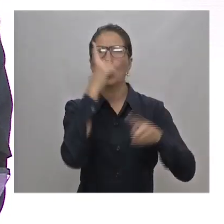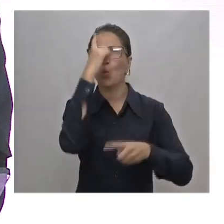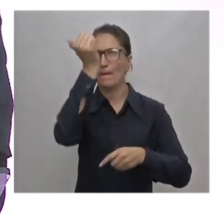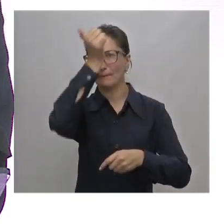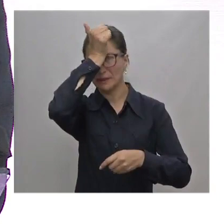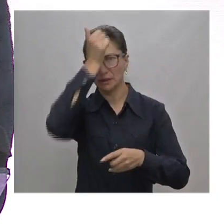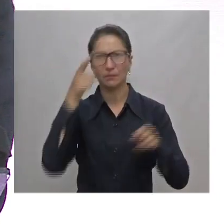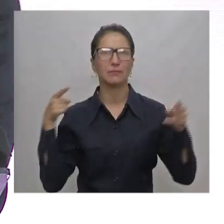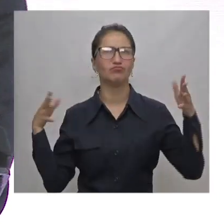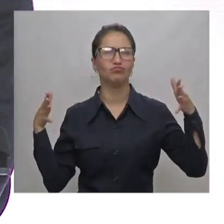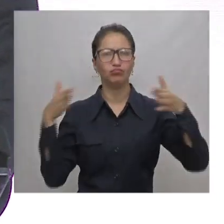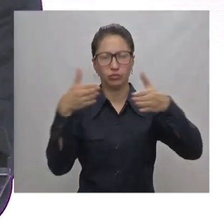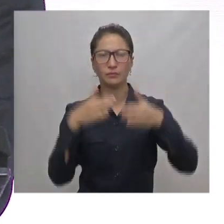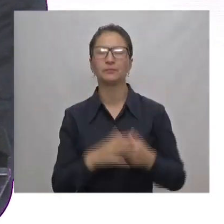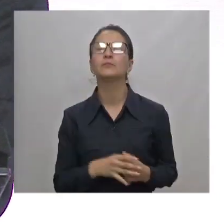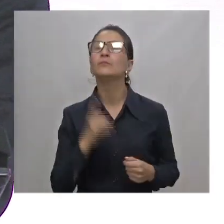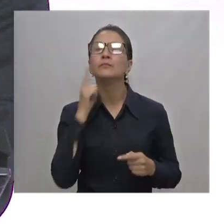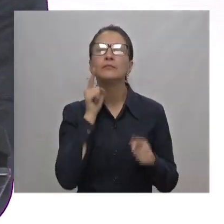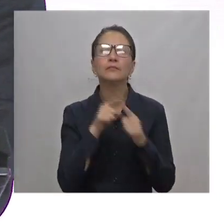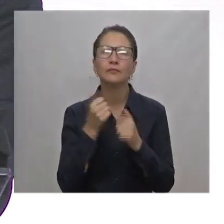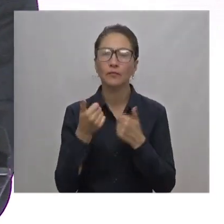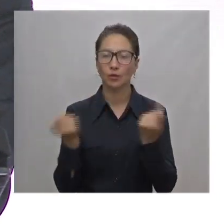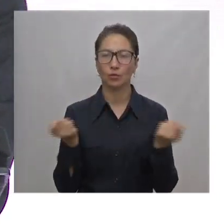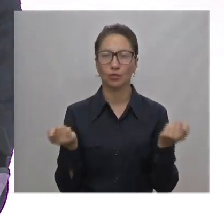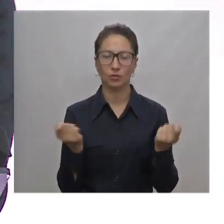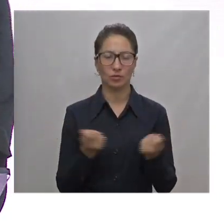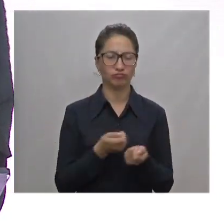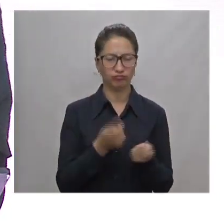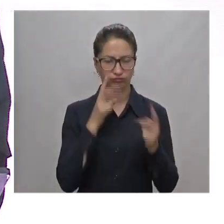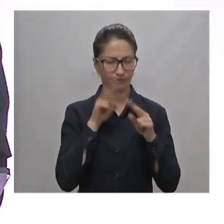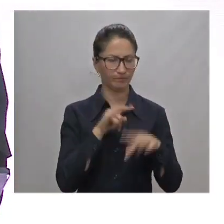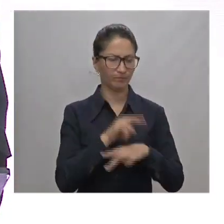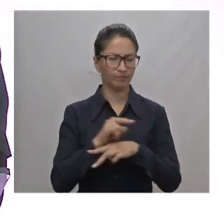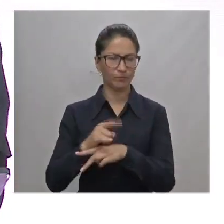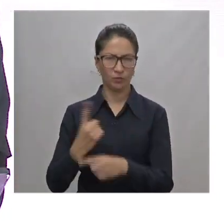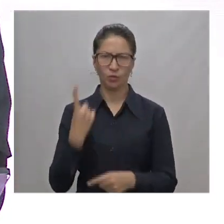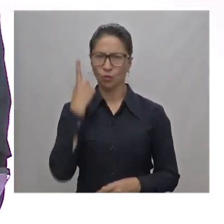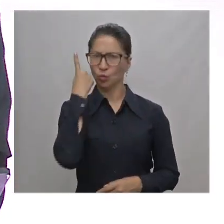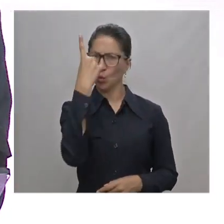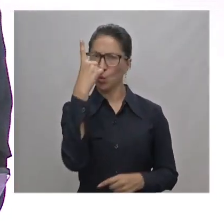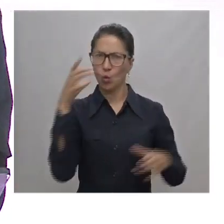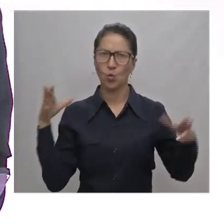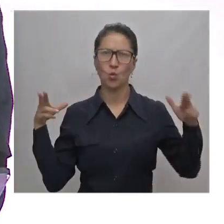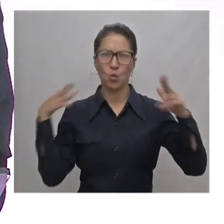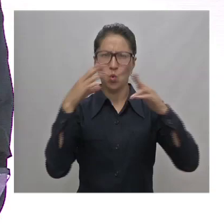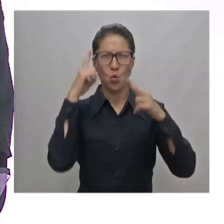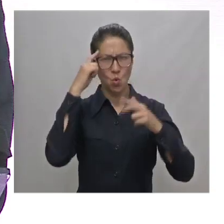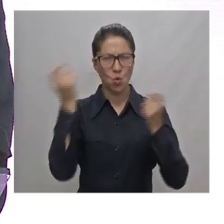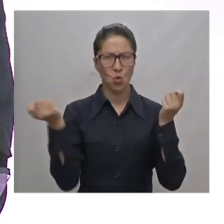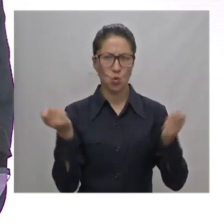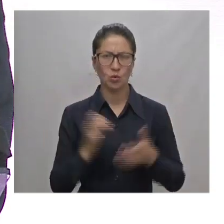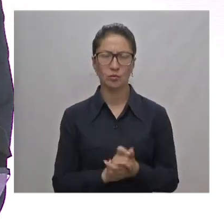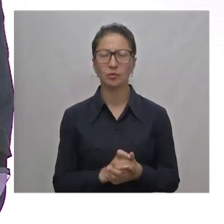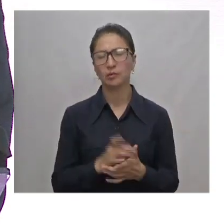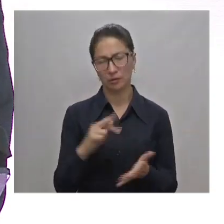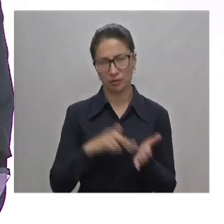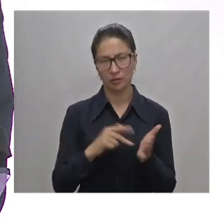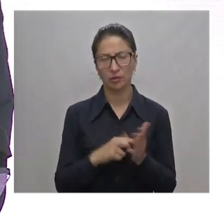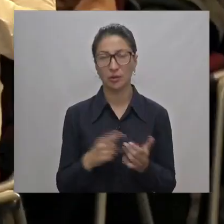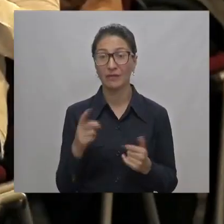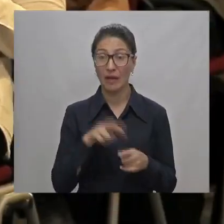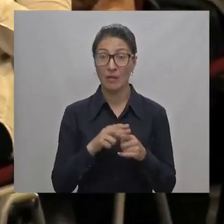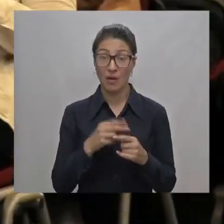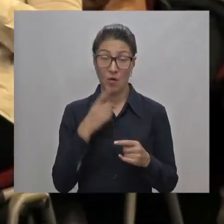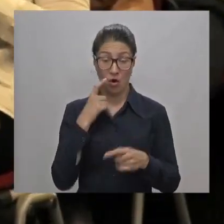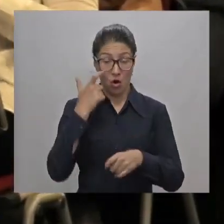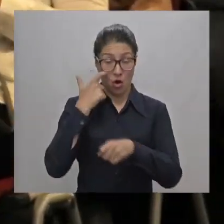Además, esta transformación servirá para un control oportuno sobre el erario, que es uno solo en nuestro país. Para el contralor es claro